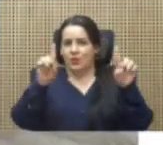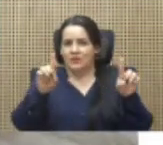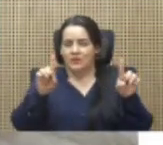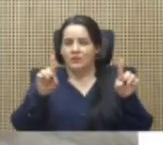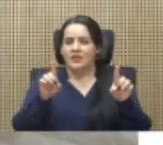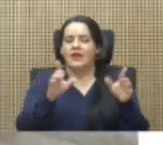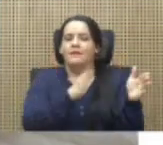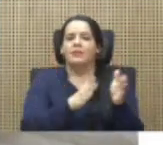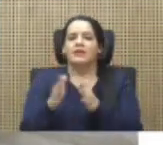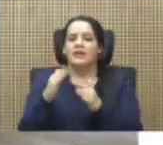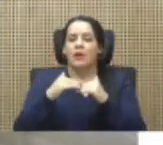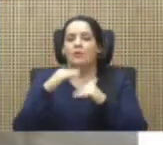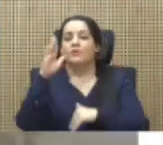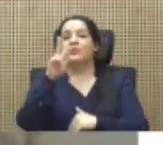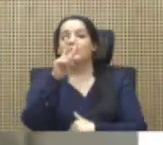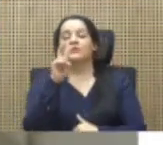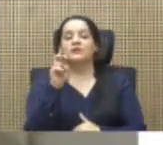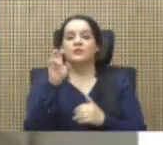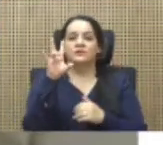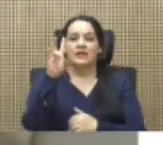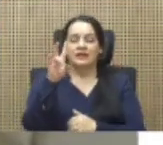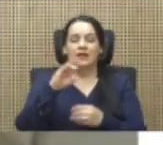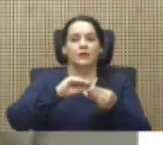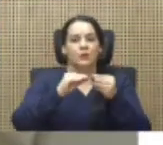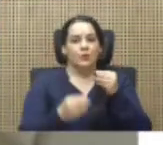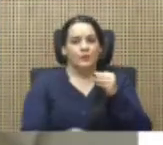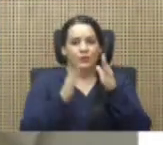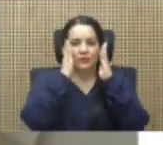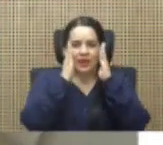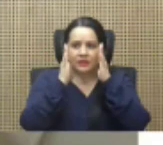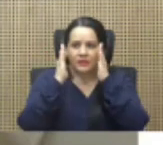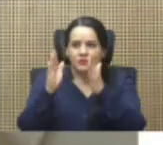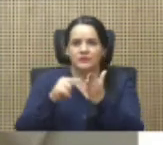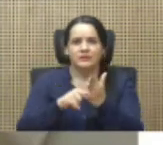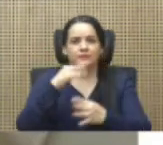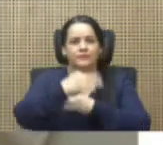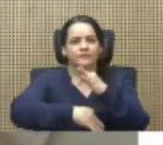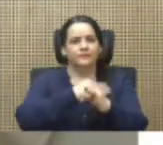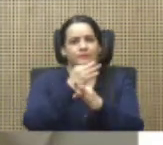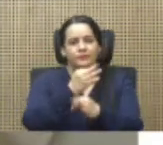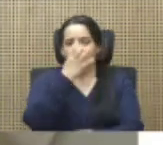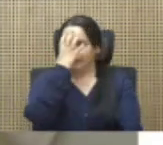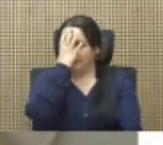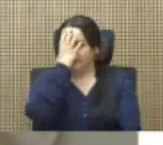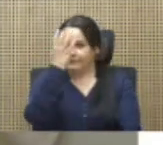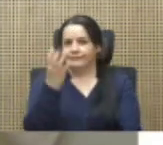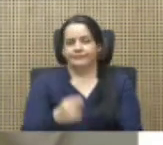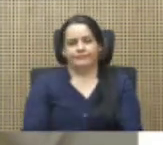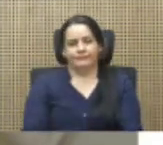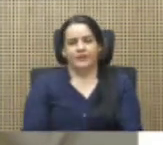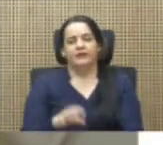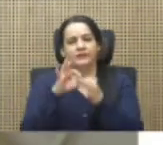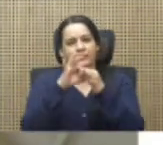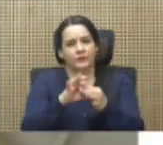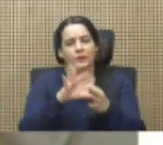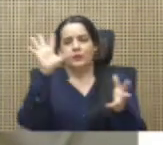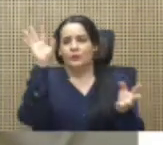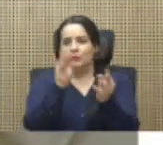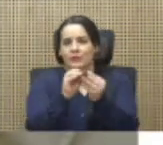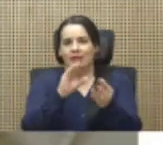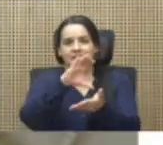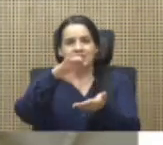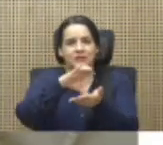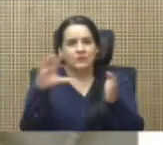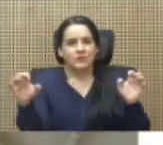aumentar a 207 el número de intervenciones de este tipo. Es vergonzosa la relación con el total de centros